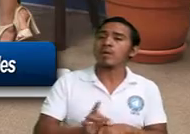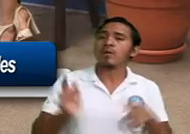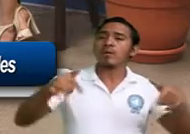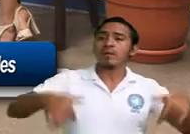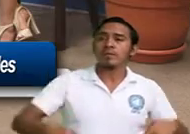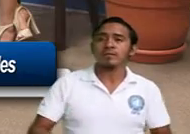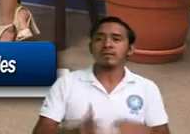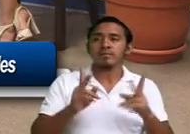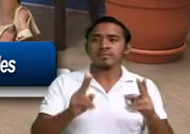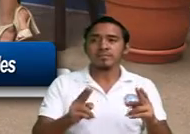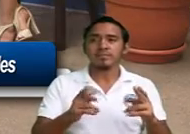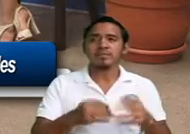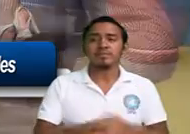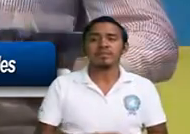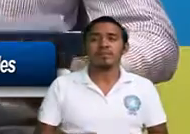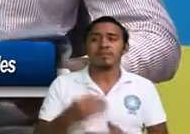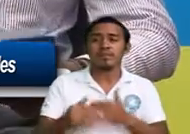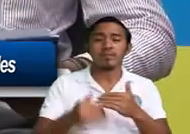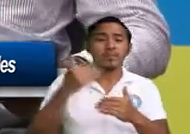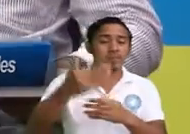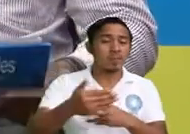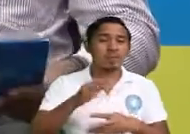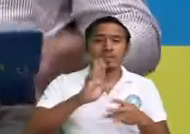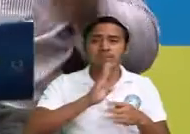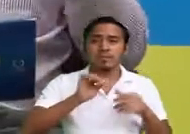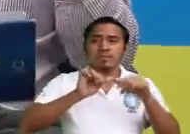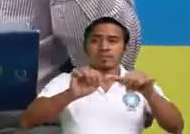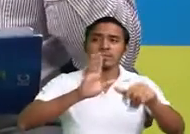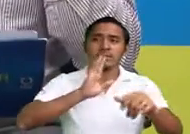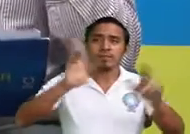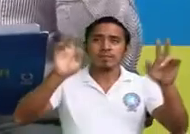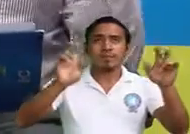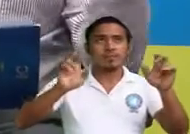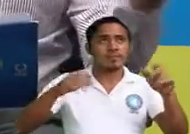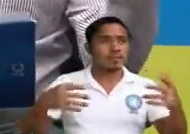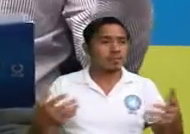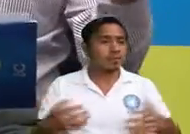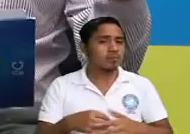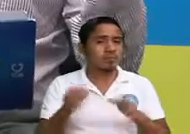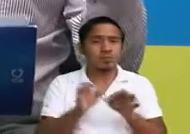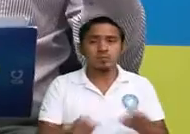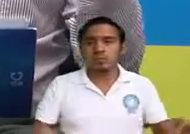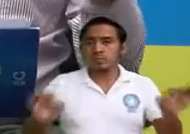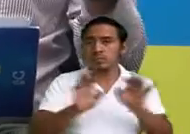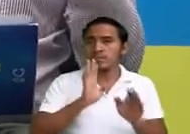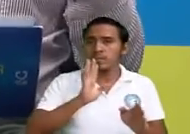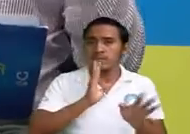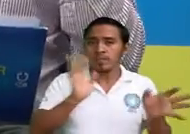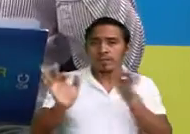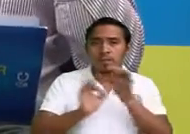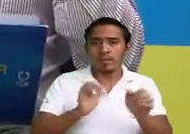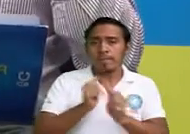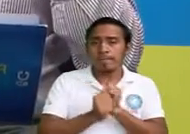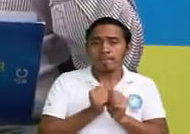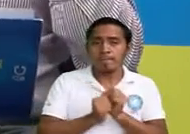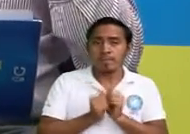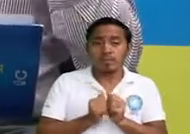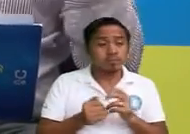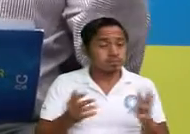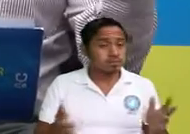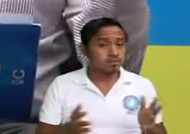una pausa, ¿le parece? Cuando regresemos vamos a seguir hablando más de este tema. Importante hablar muy bien de las complicaciones,